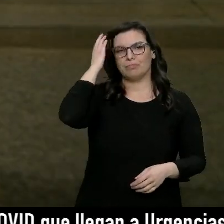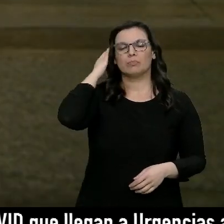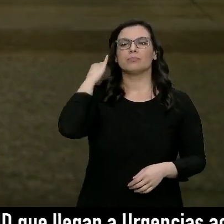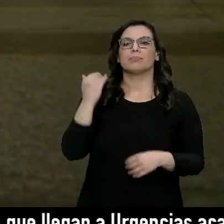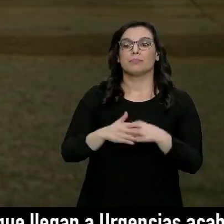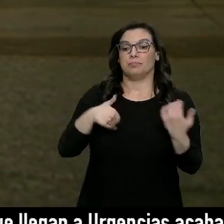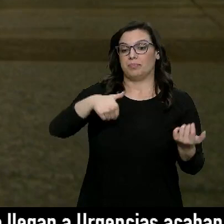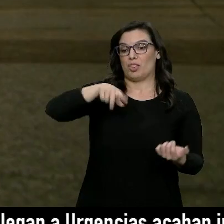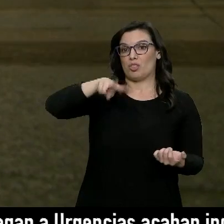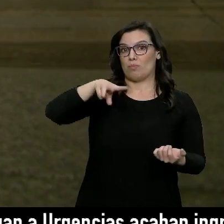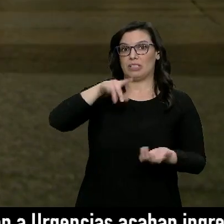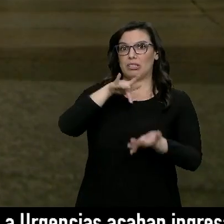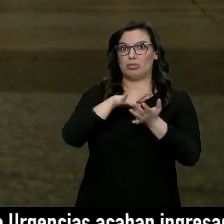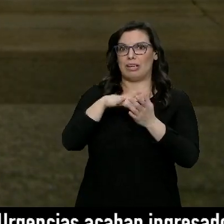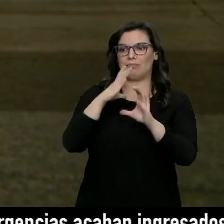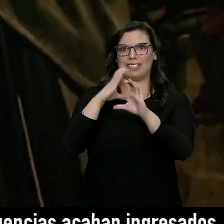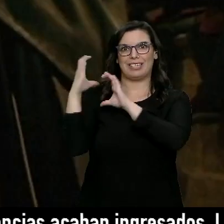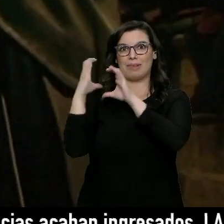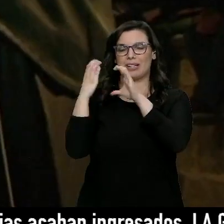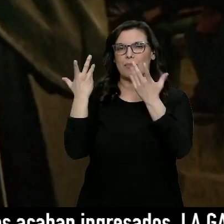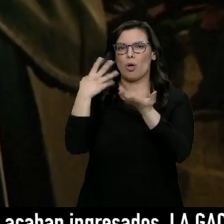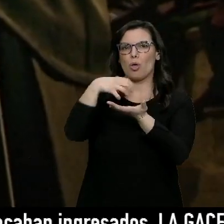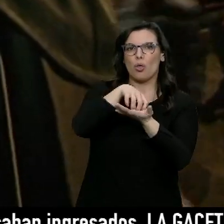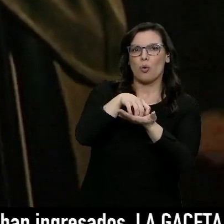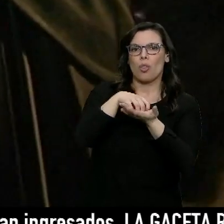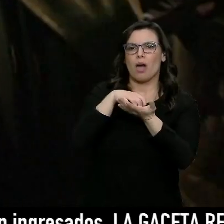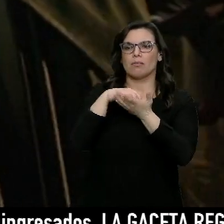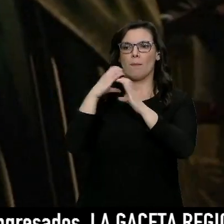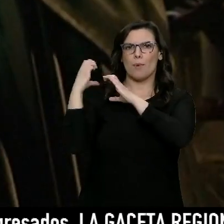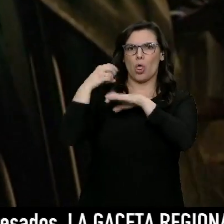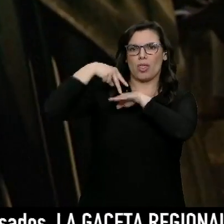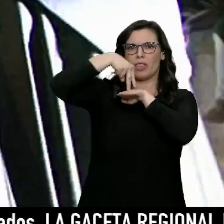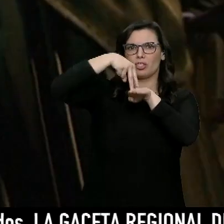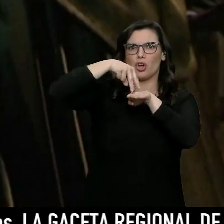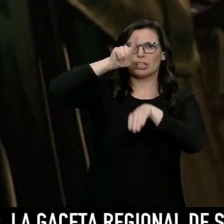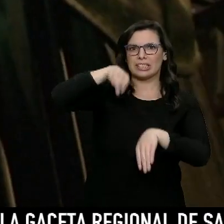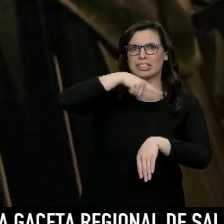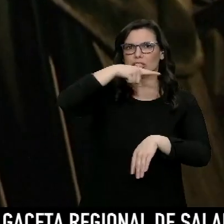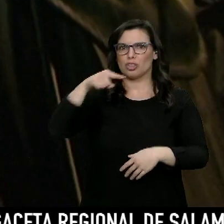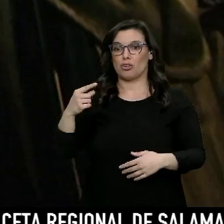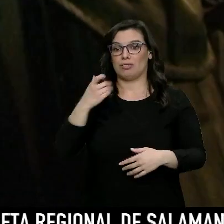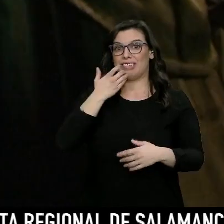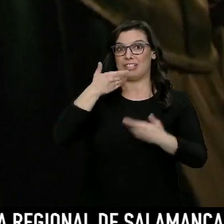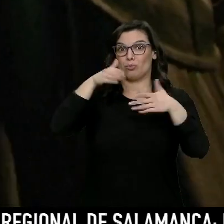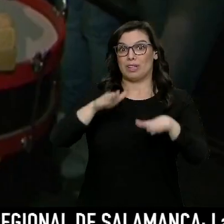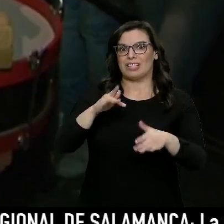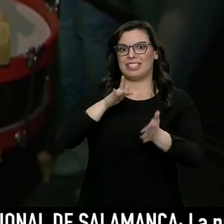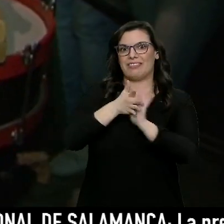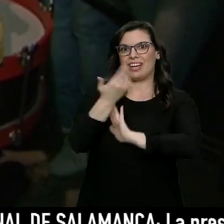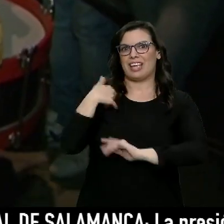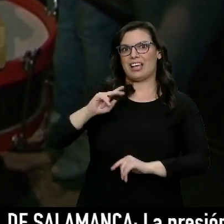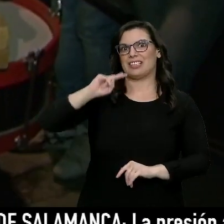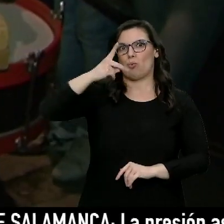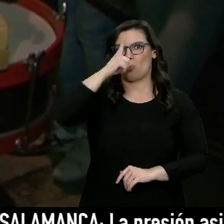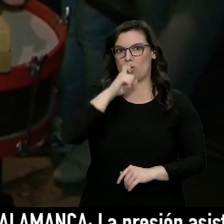Faltan apenas 2 meses para la Semana Santa y sigue la duda si saldrán o no las procesiones por segundo año consecutivo. La primera provincia en decir